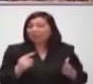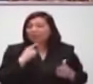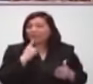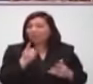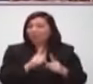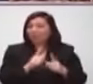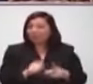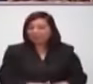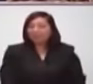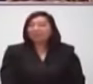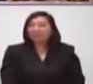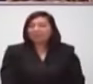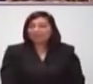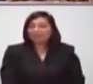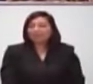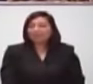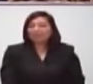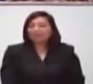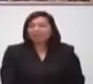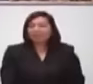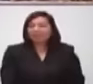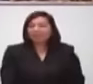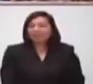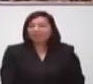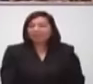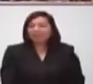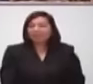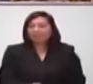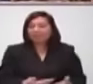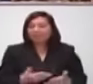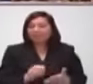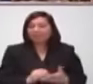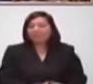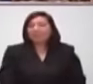una pregunta reiterativa, la voy a dejar para después, para entrar específicamente